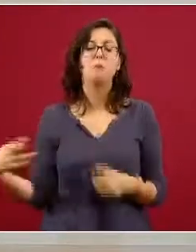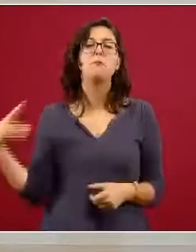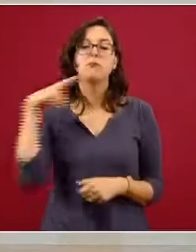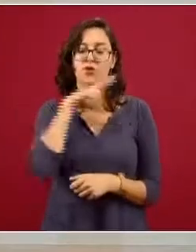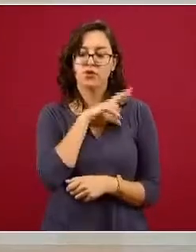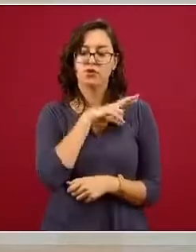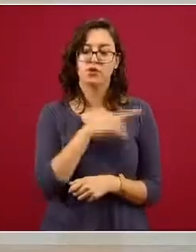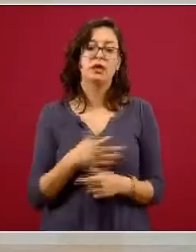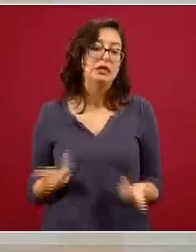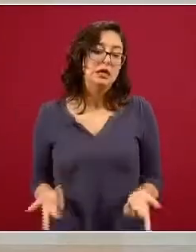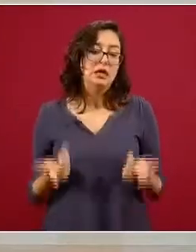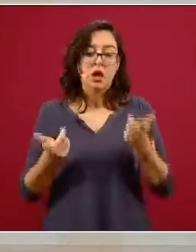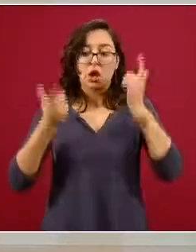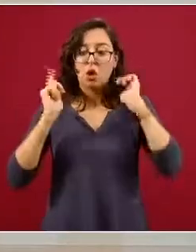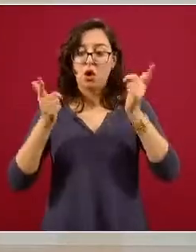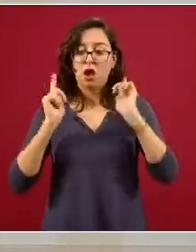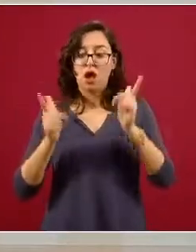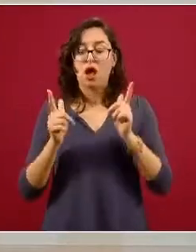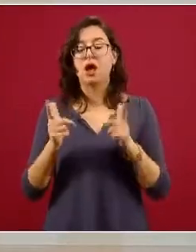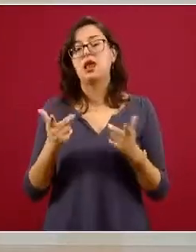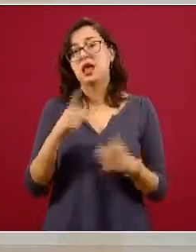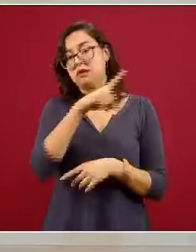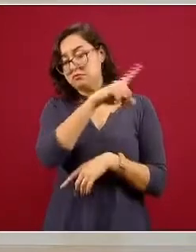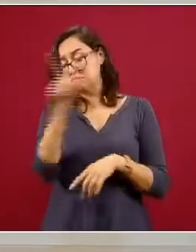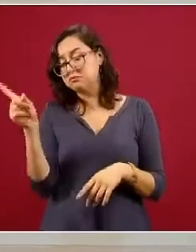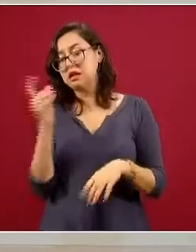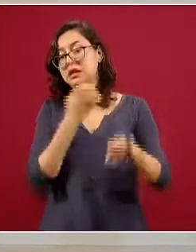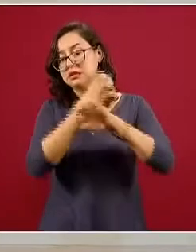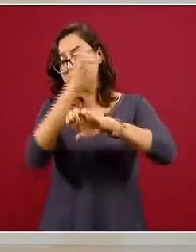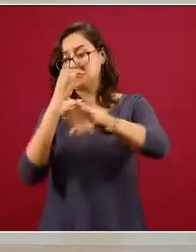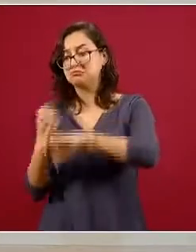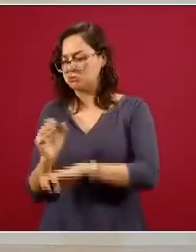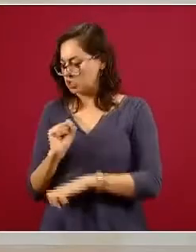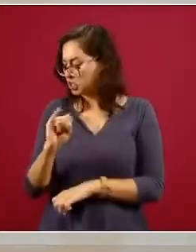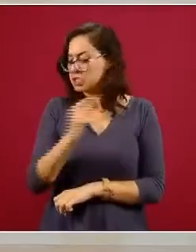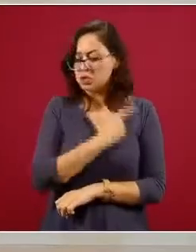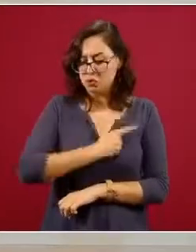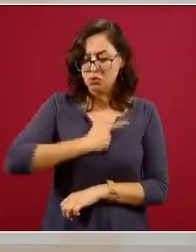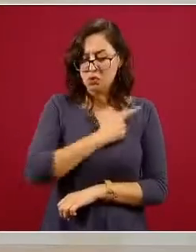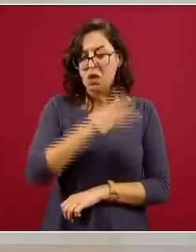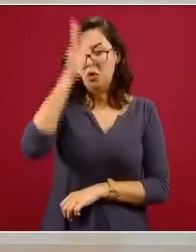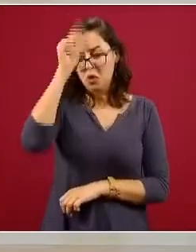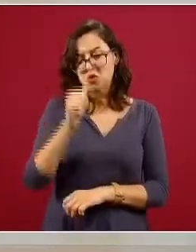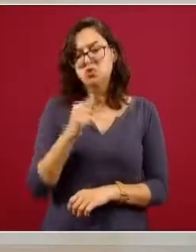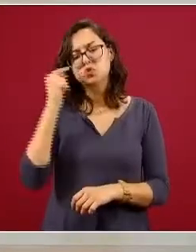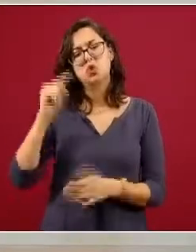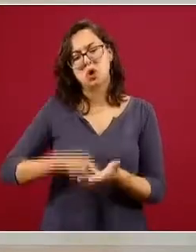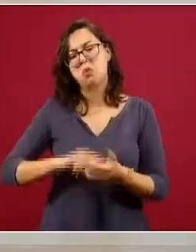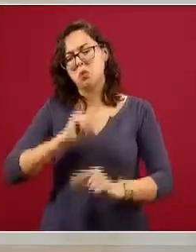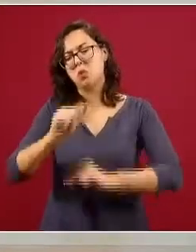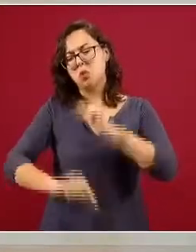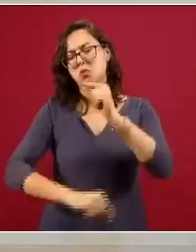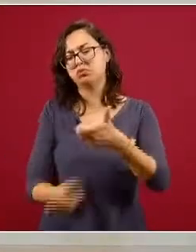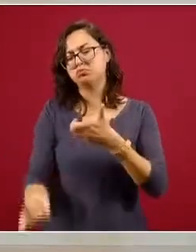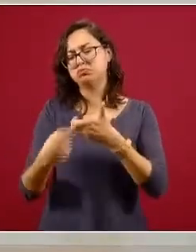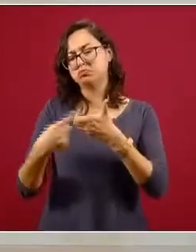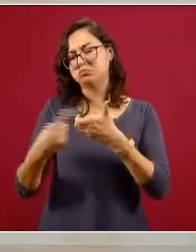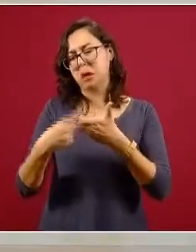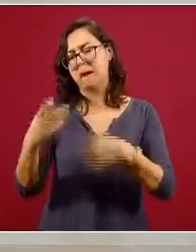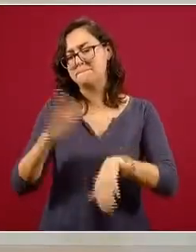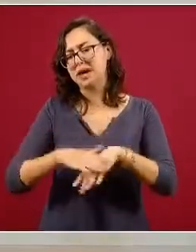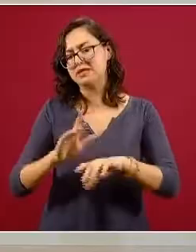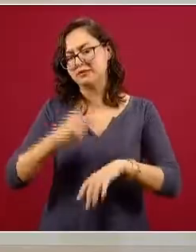también, porque también ha habido mucho interés de las entidades de poder acompañar en este esfuerzo, yo creo que poco a poco se van a ir incorporando a